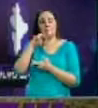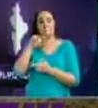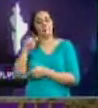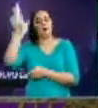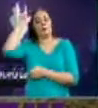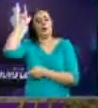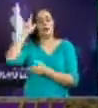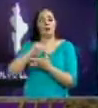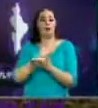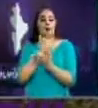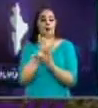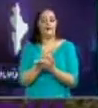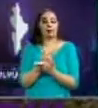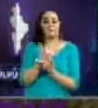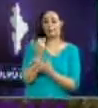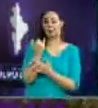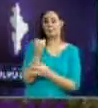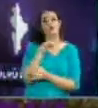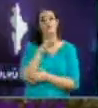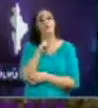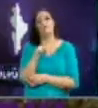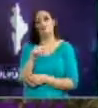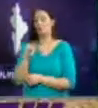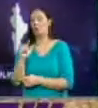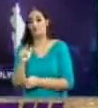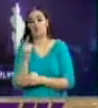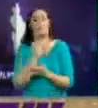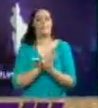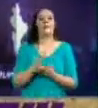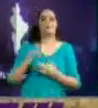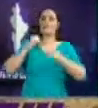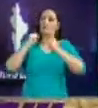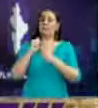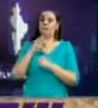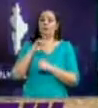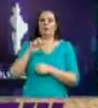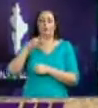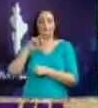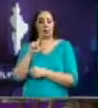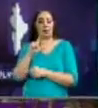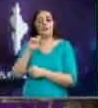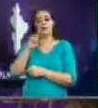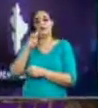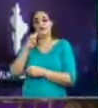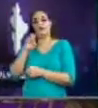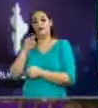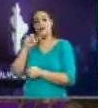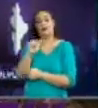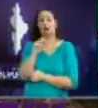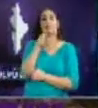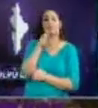linares y nuevo león además de elementos de fuerza civil sedena agua y drenaje así como